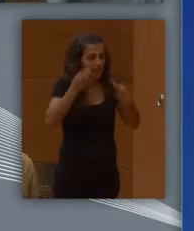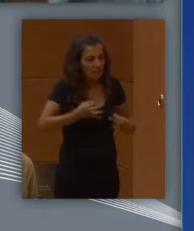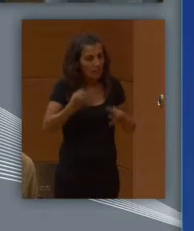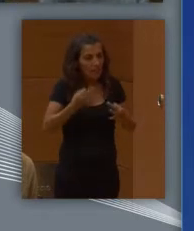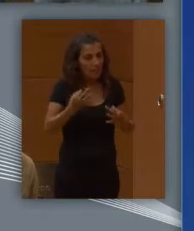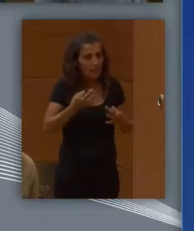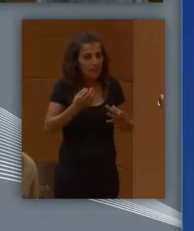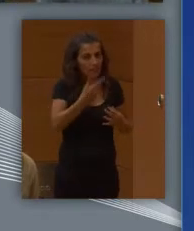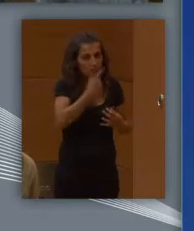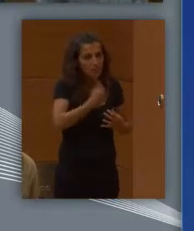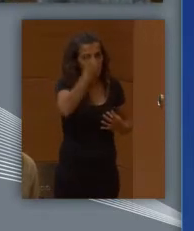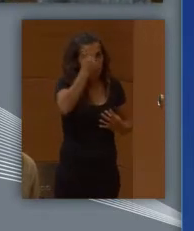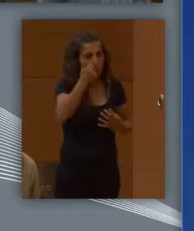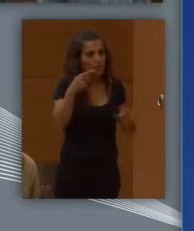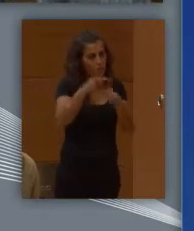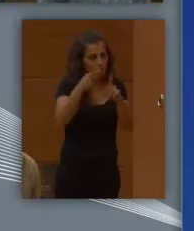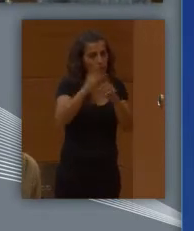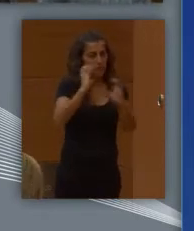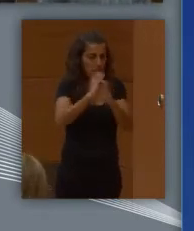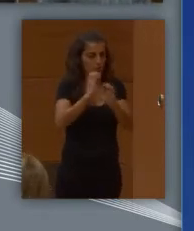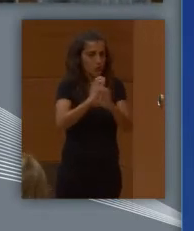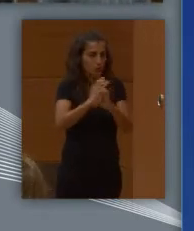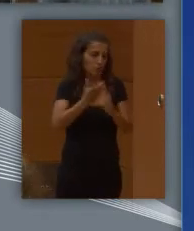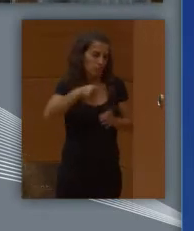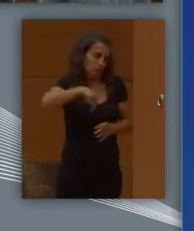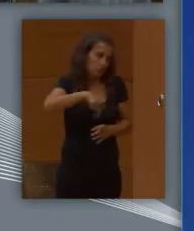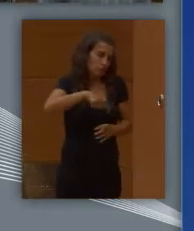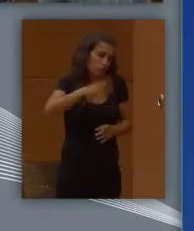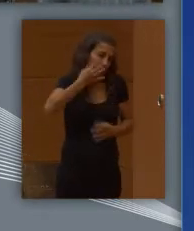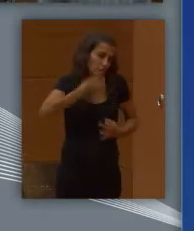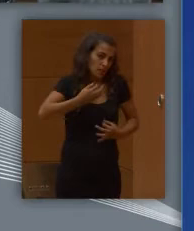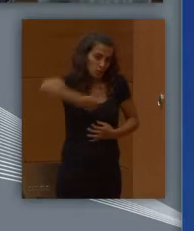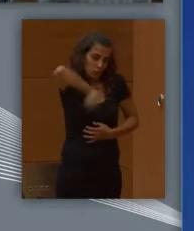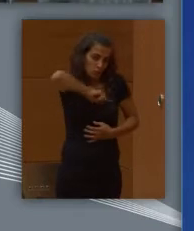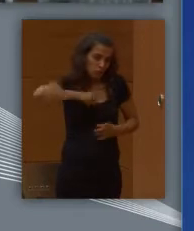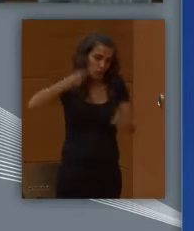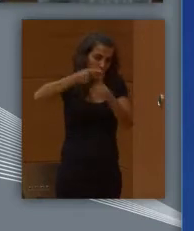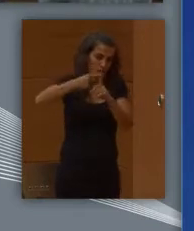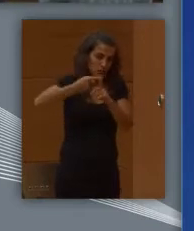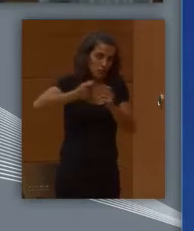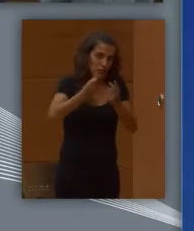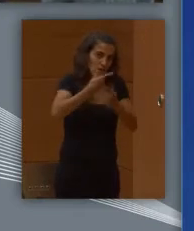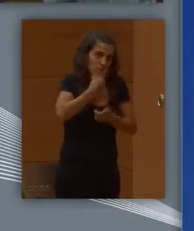ayudar más a usar el autobús, ¿no? que es un poco la misión que tenemos.